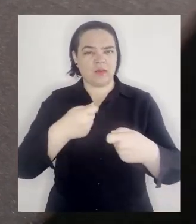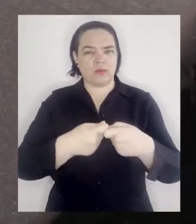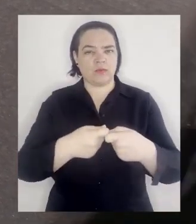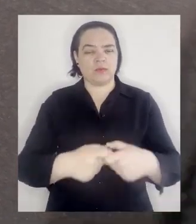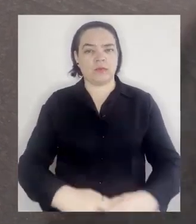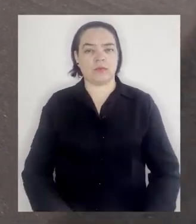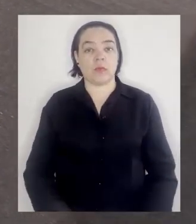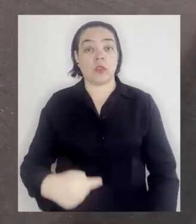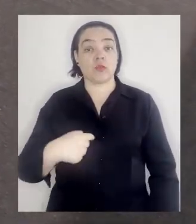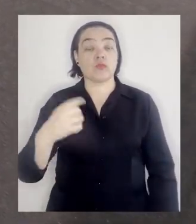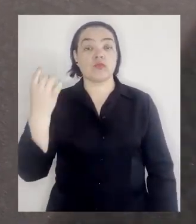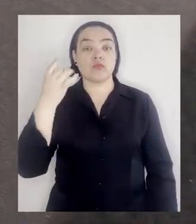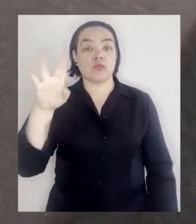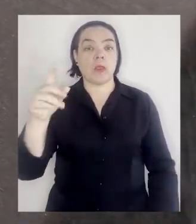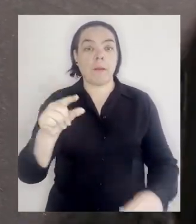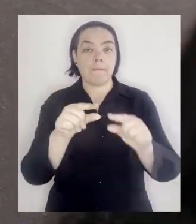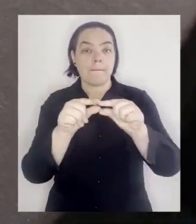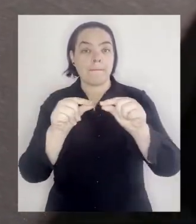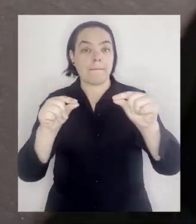utilizo